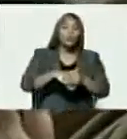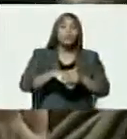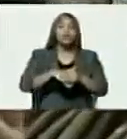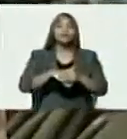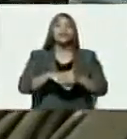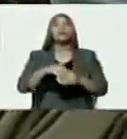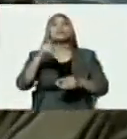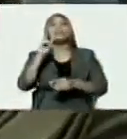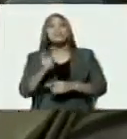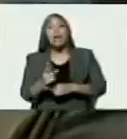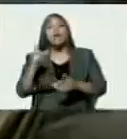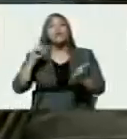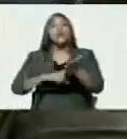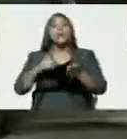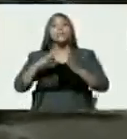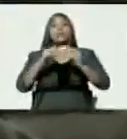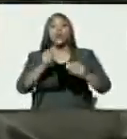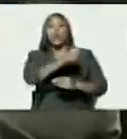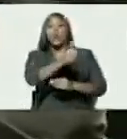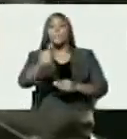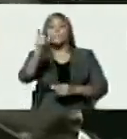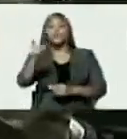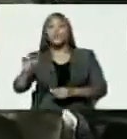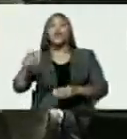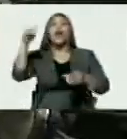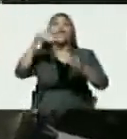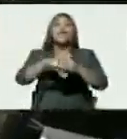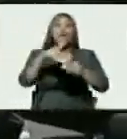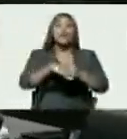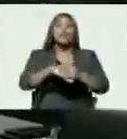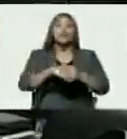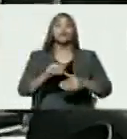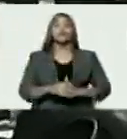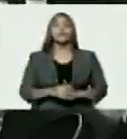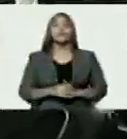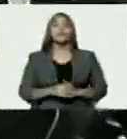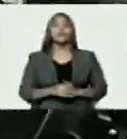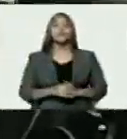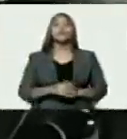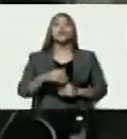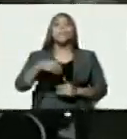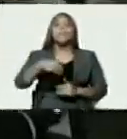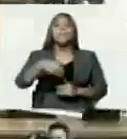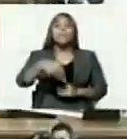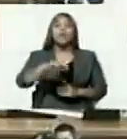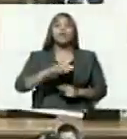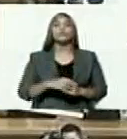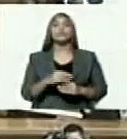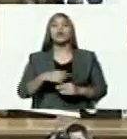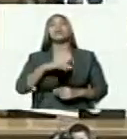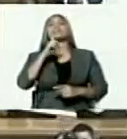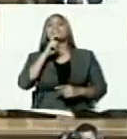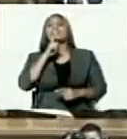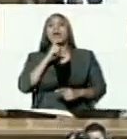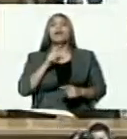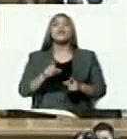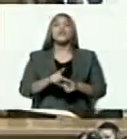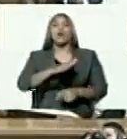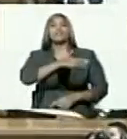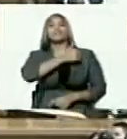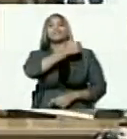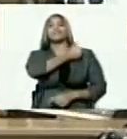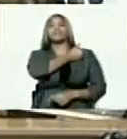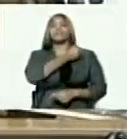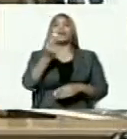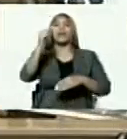la participación democrática de cada uno de los venezolanos y venezolanas en la elección de sus autoridades a nivel